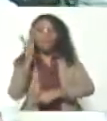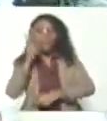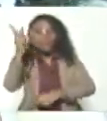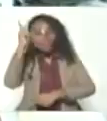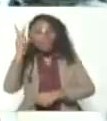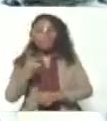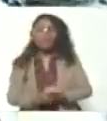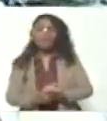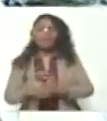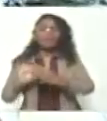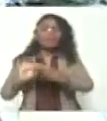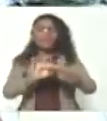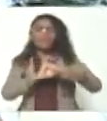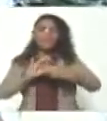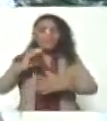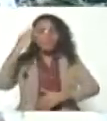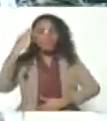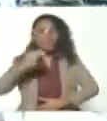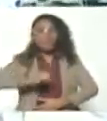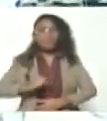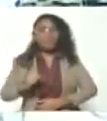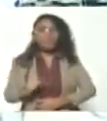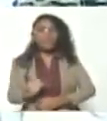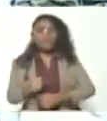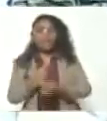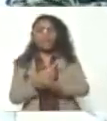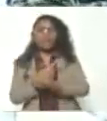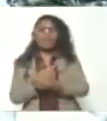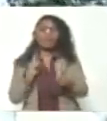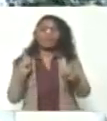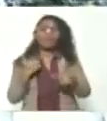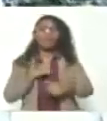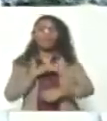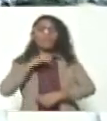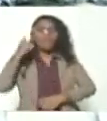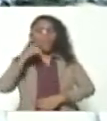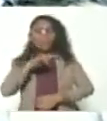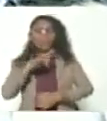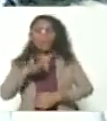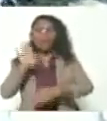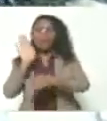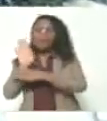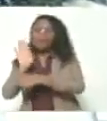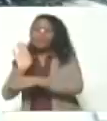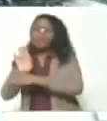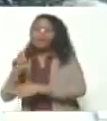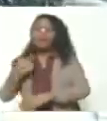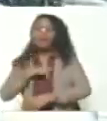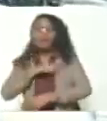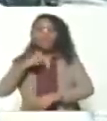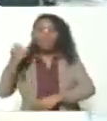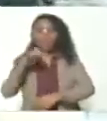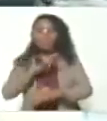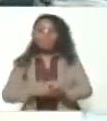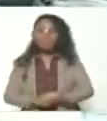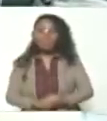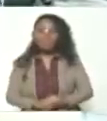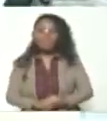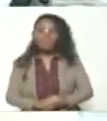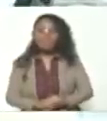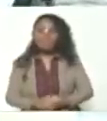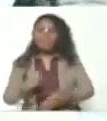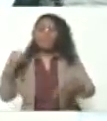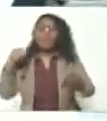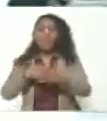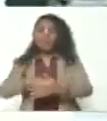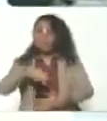en la Unión Cívico-Militar Policial para liberar a nuestro pueblo, para proteger a nuestro pueblo. Permítame. Golpe